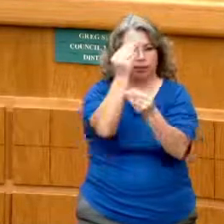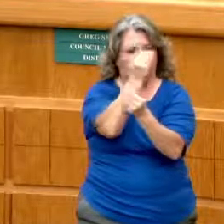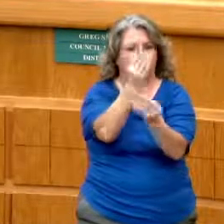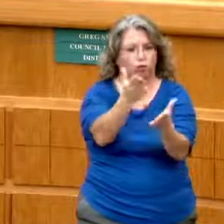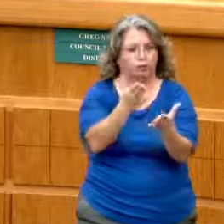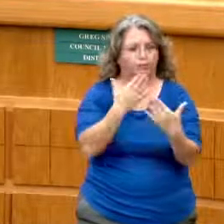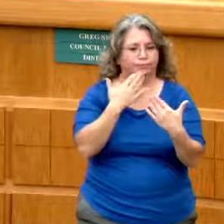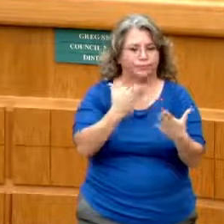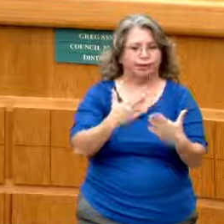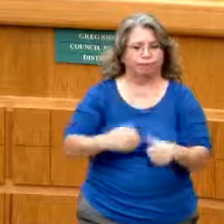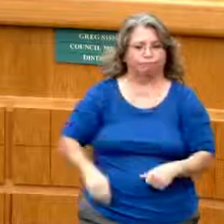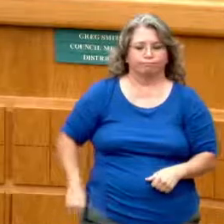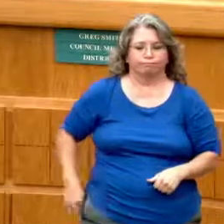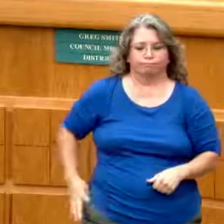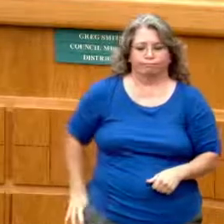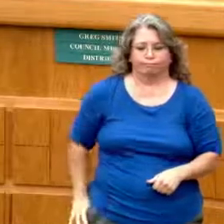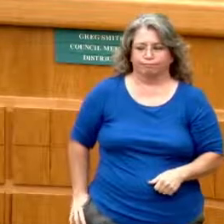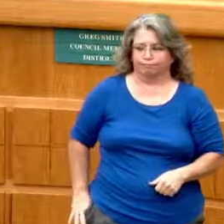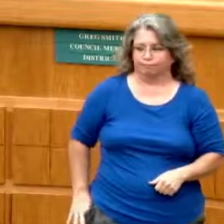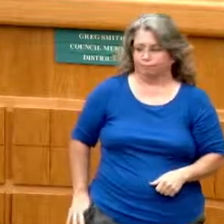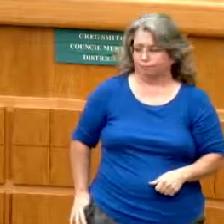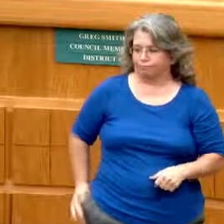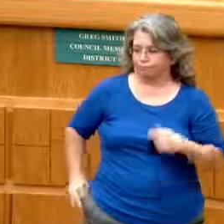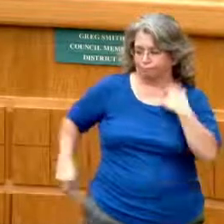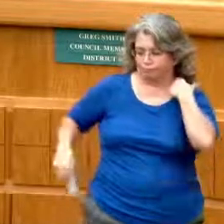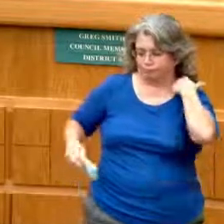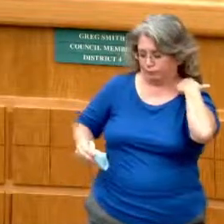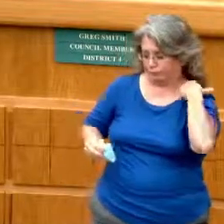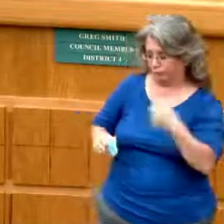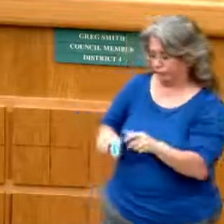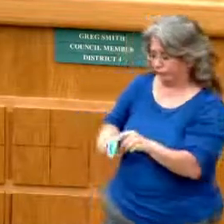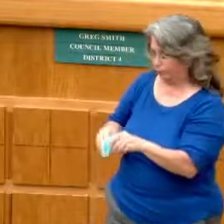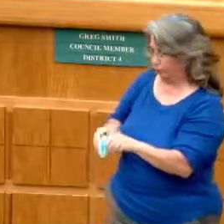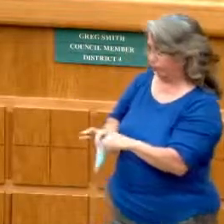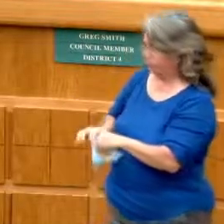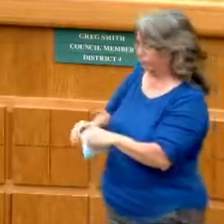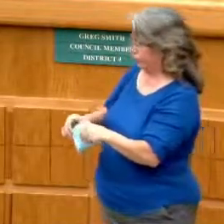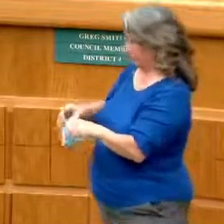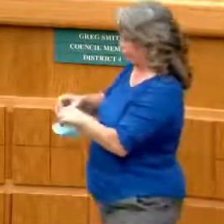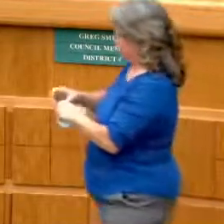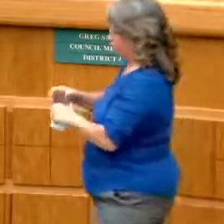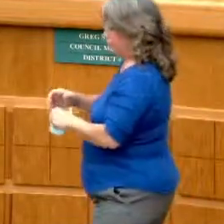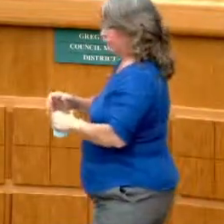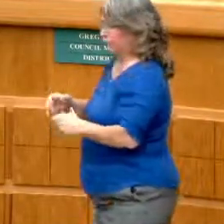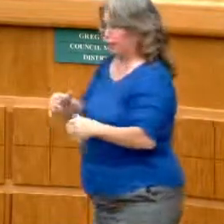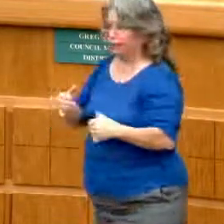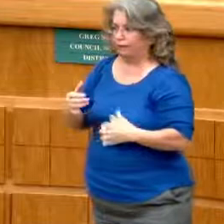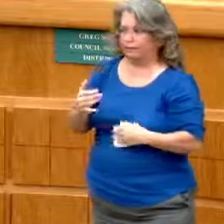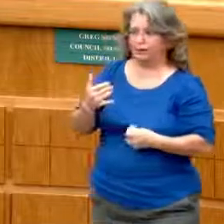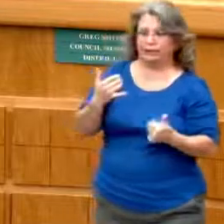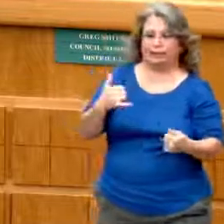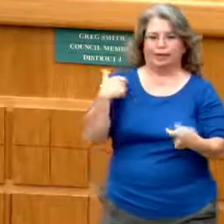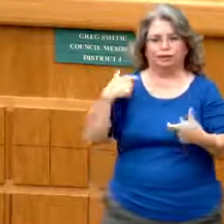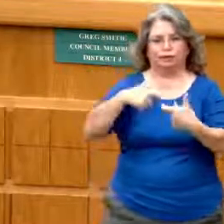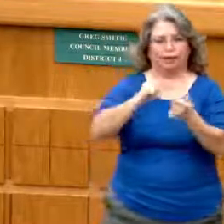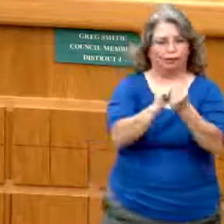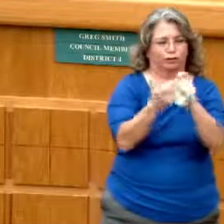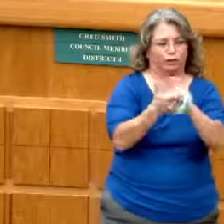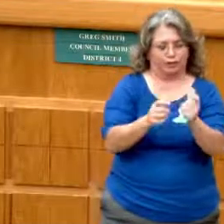24 horas se han reportado 211 casos confirmados por el coronavirus. 32.148 pacientes se han recuperado por